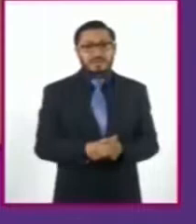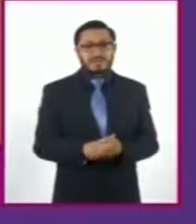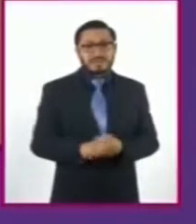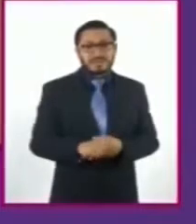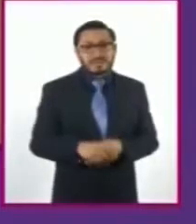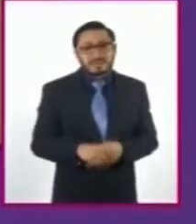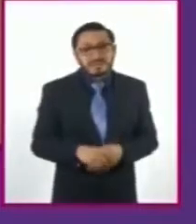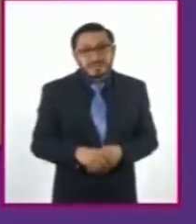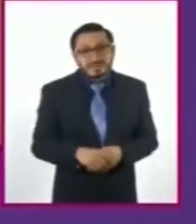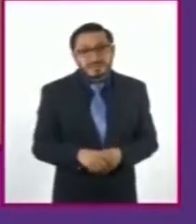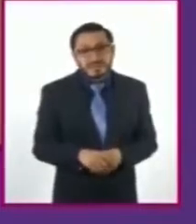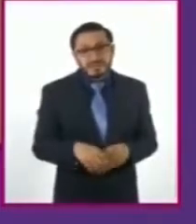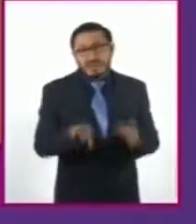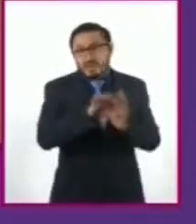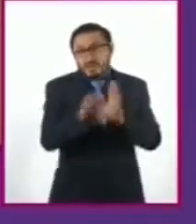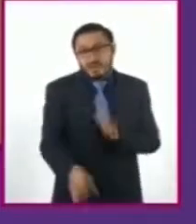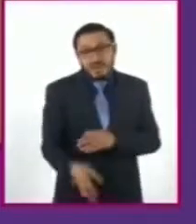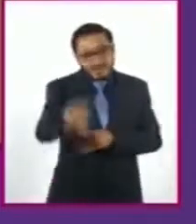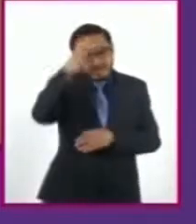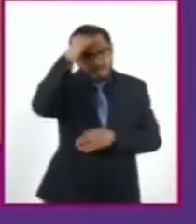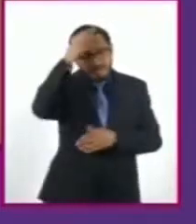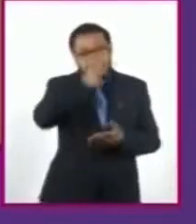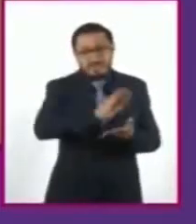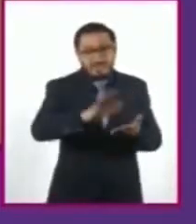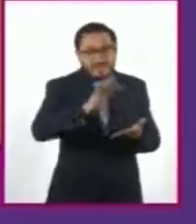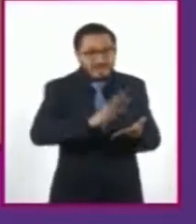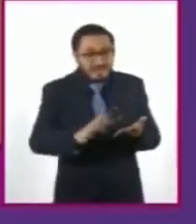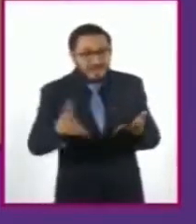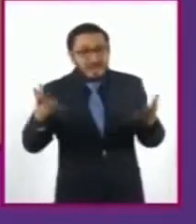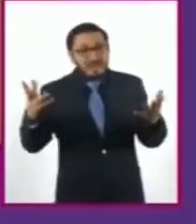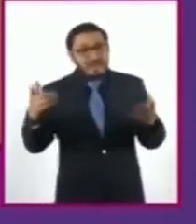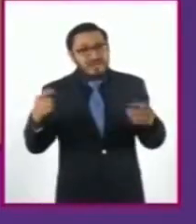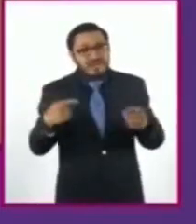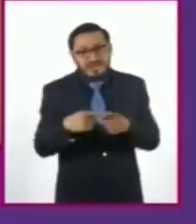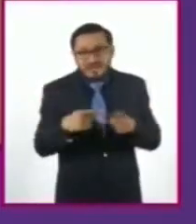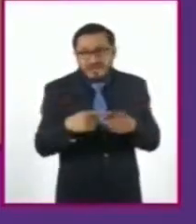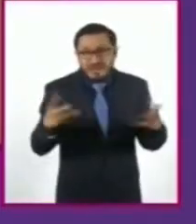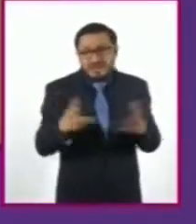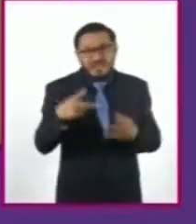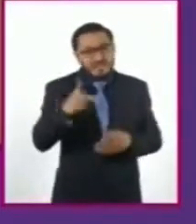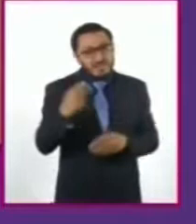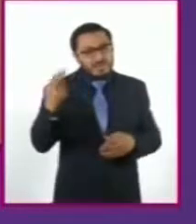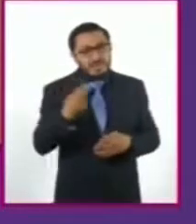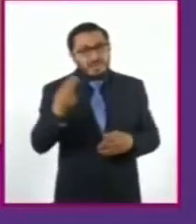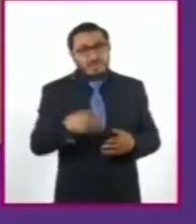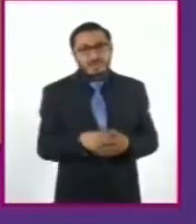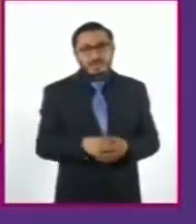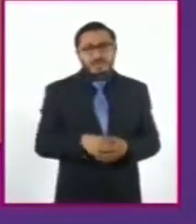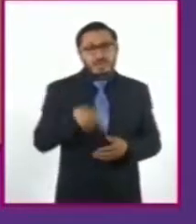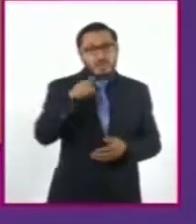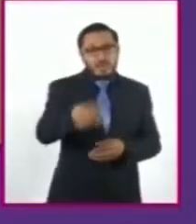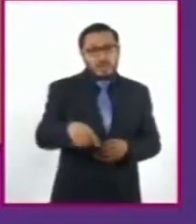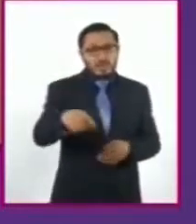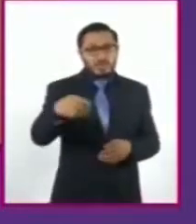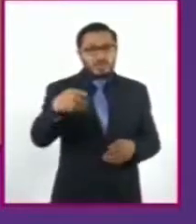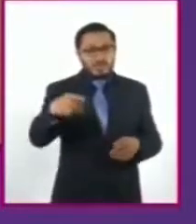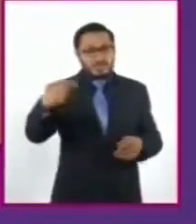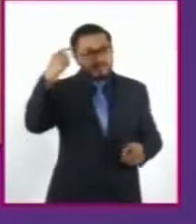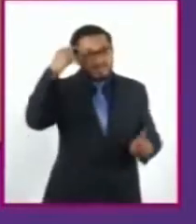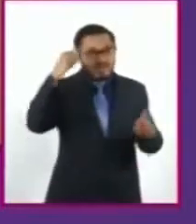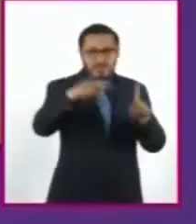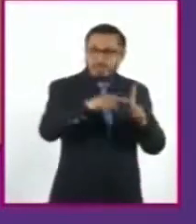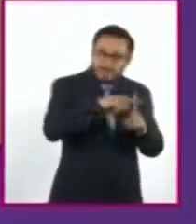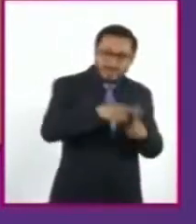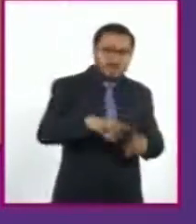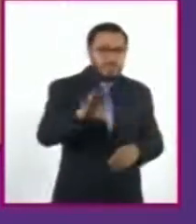hecho de aprender, leer o hacer tarea, pero es necesario. Mientras le veas el lado positivo y le encuentres cariño